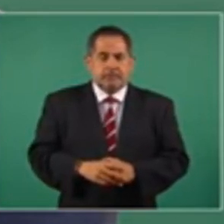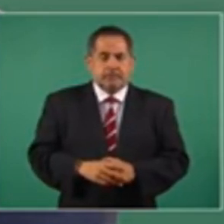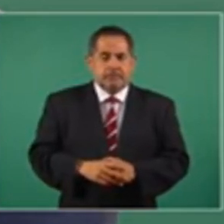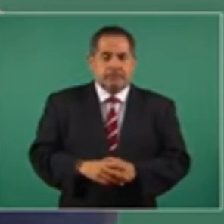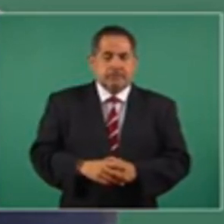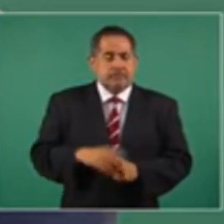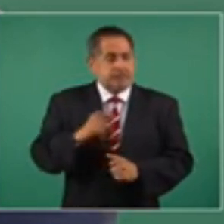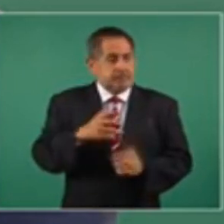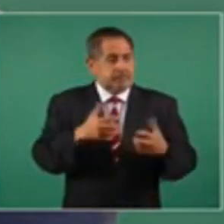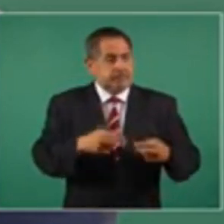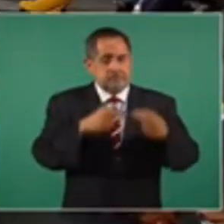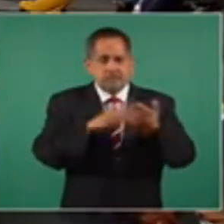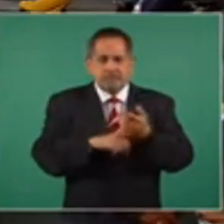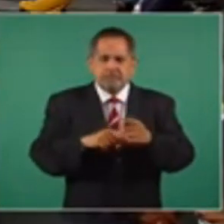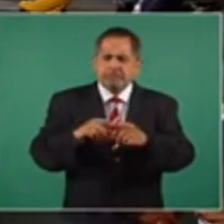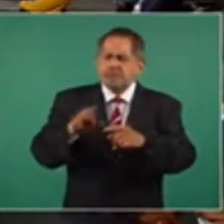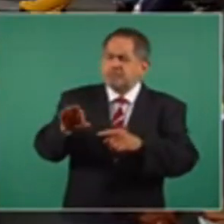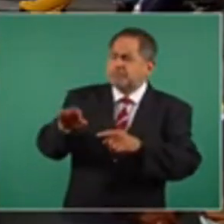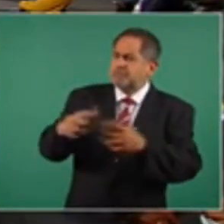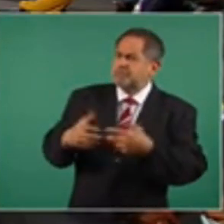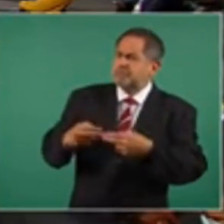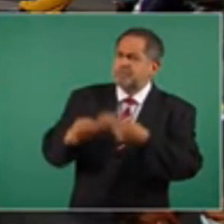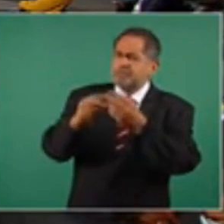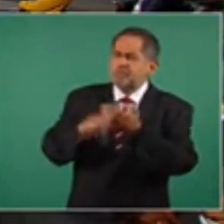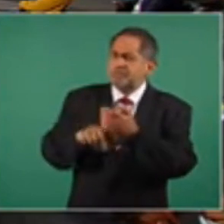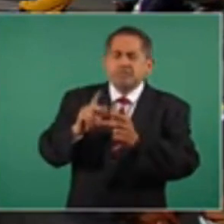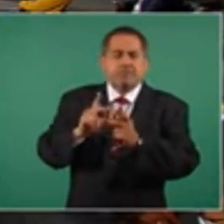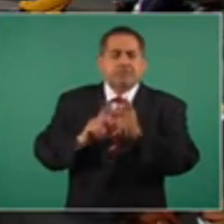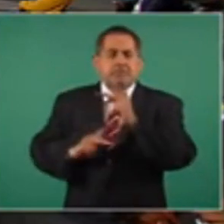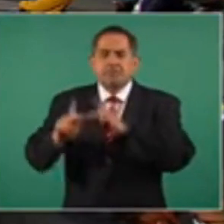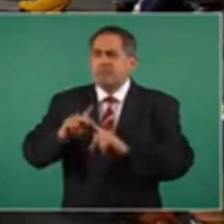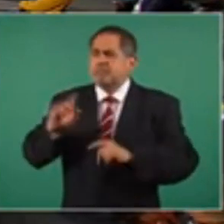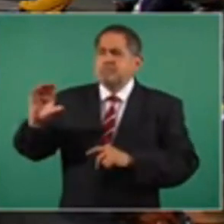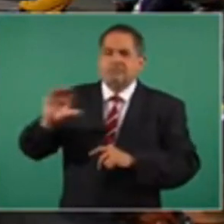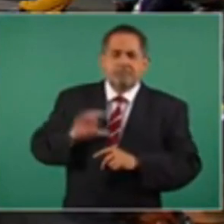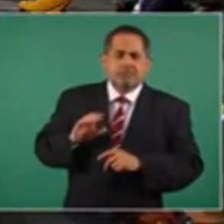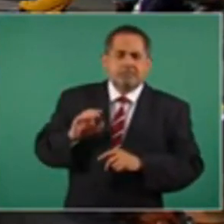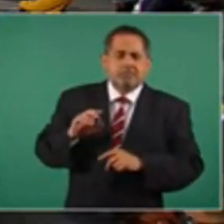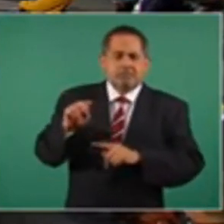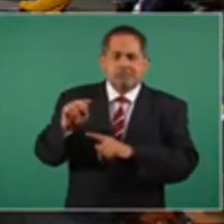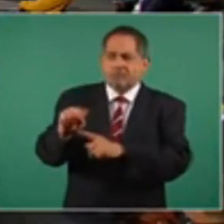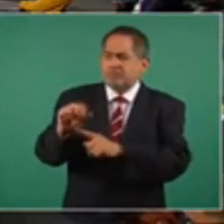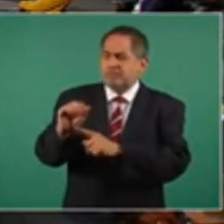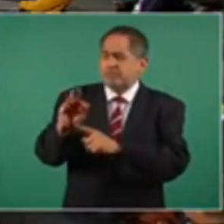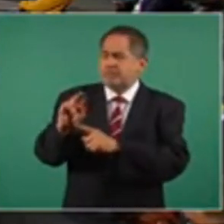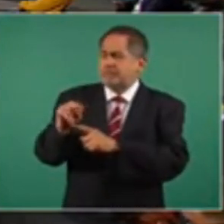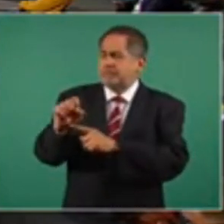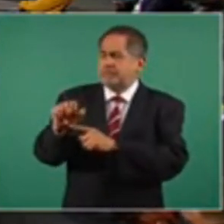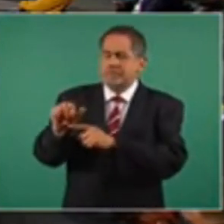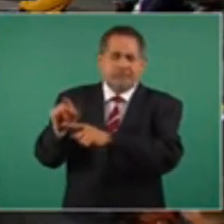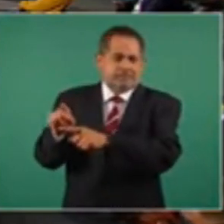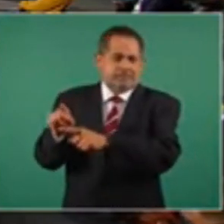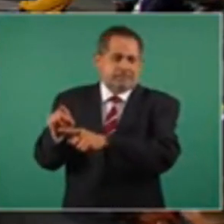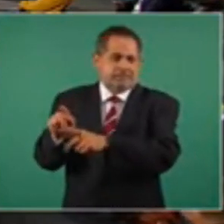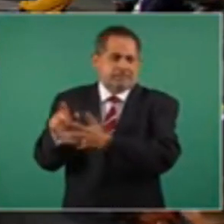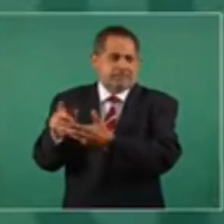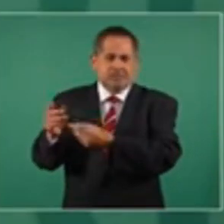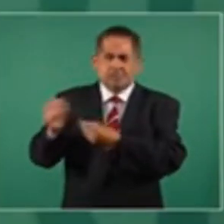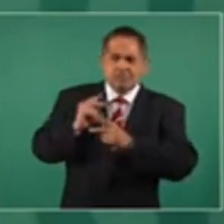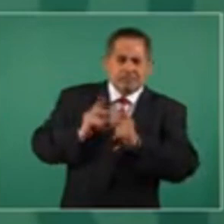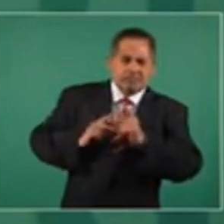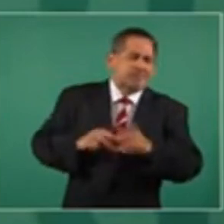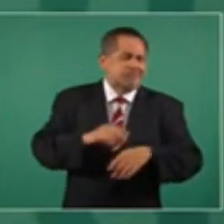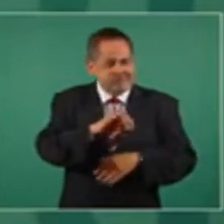Esas empresas también tenían créditos de la banca. Ah, claro, sí. De la banca de desarrollo.